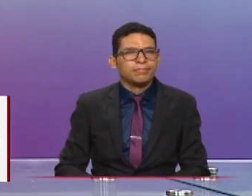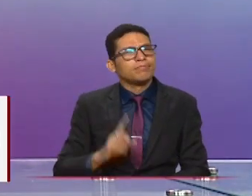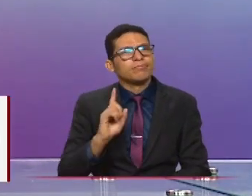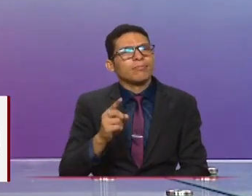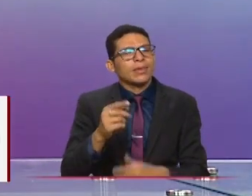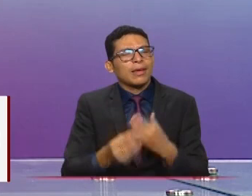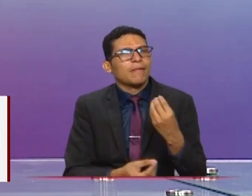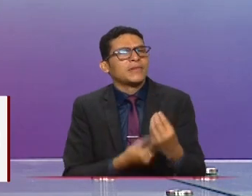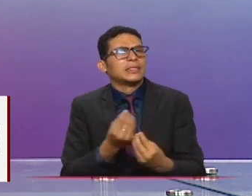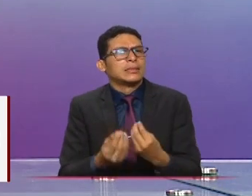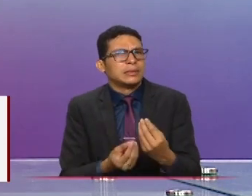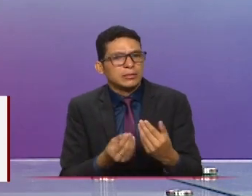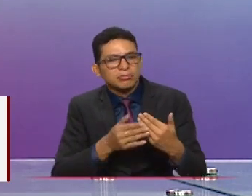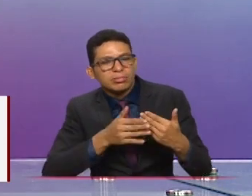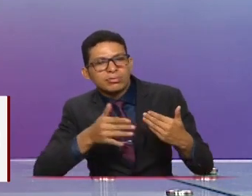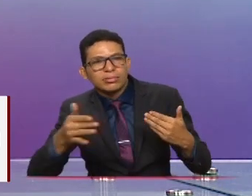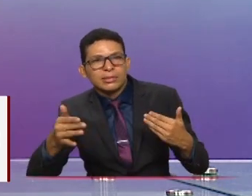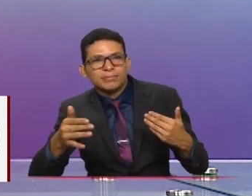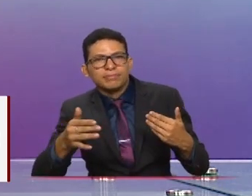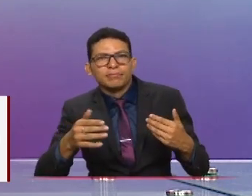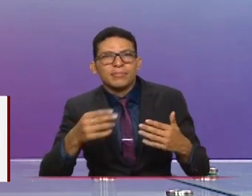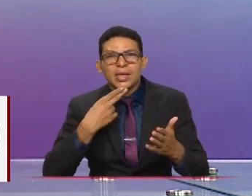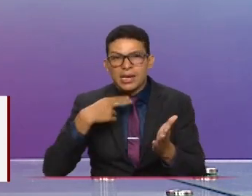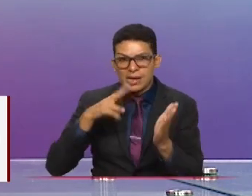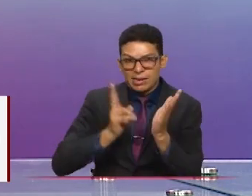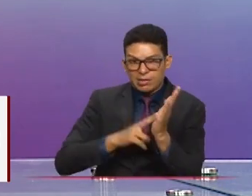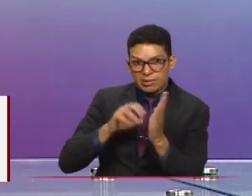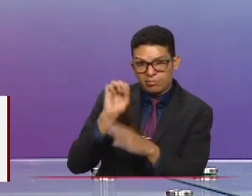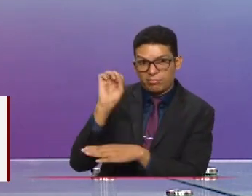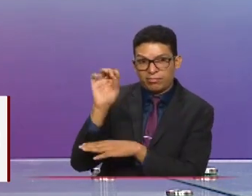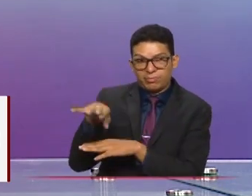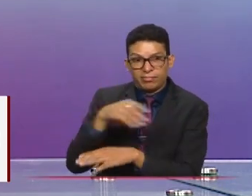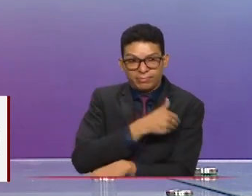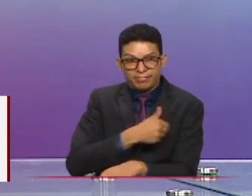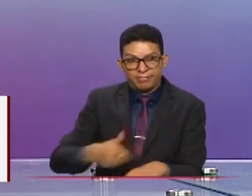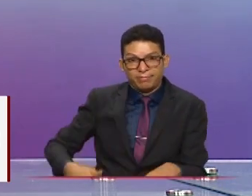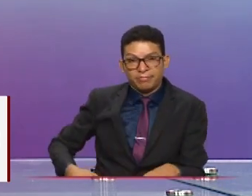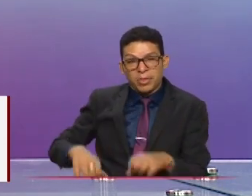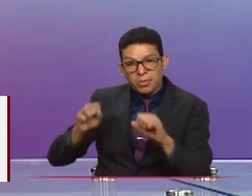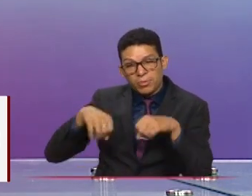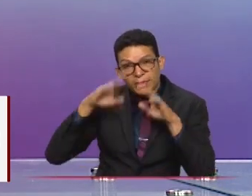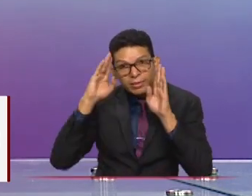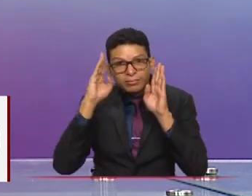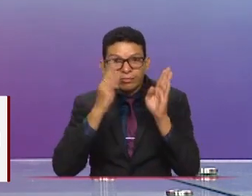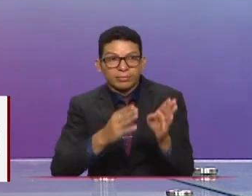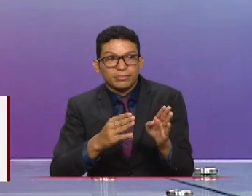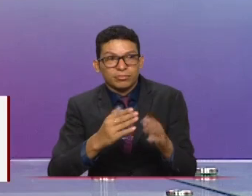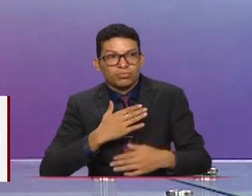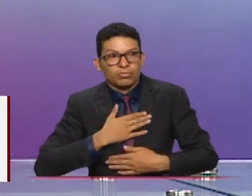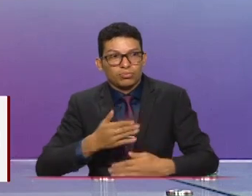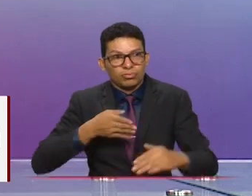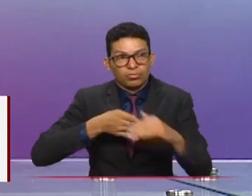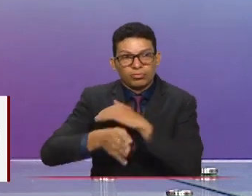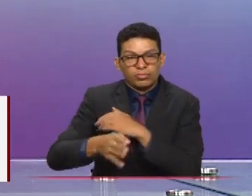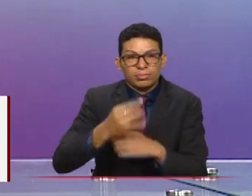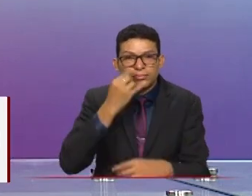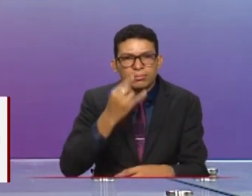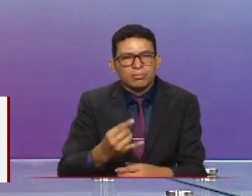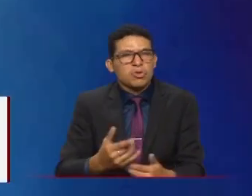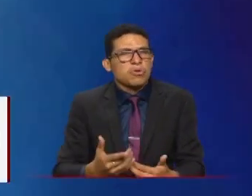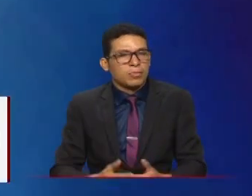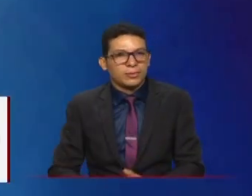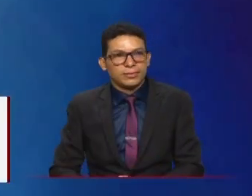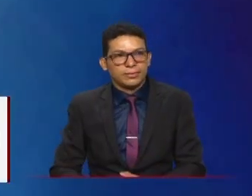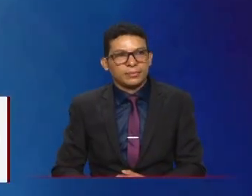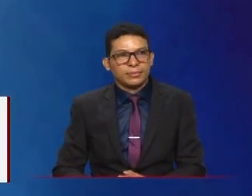llamado con una carta cómo va a ser este proceso para que el presidente Gustavo Petro logre escucharlos y puedan acceder a esta reunión que tanto les interesa